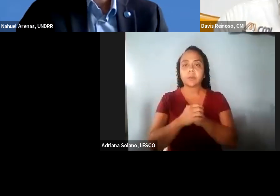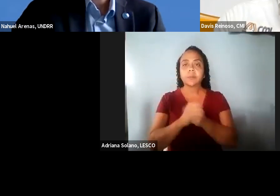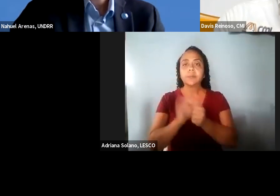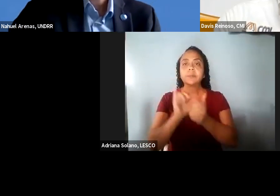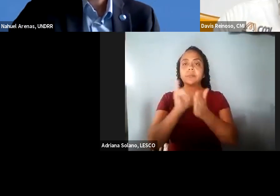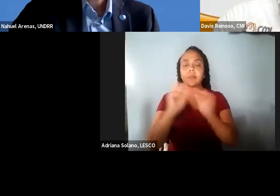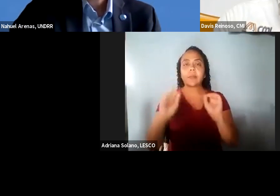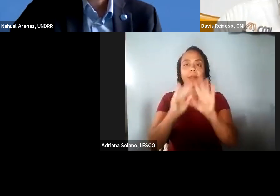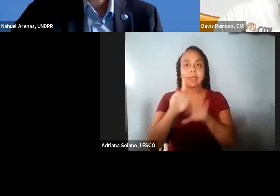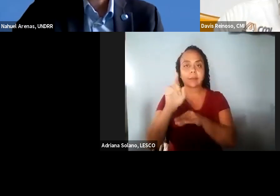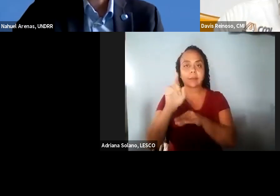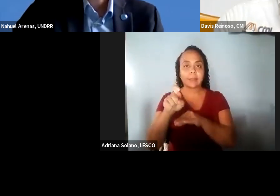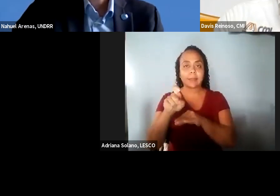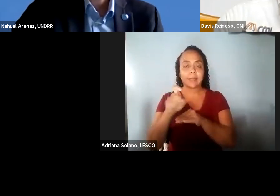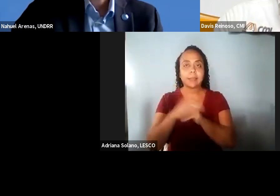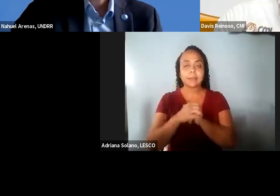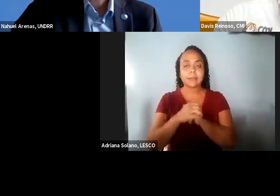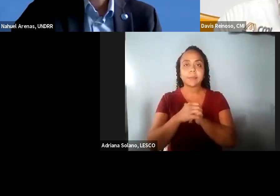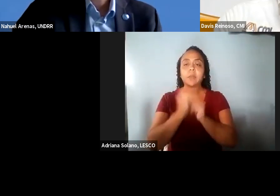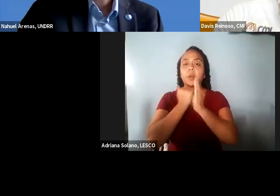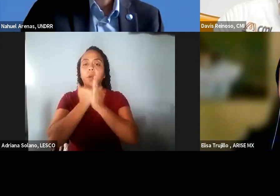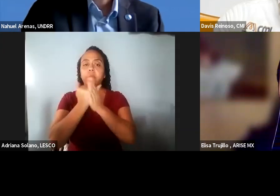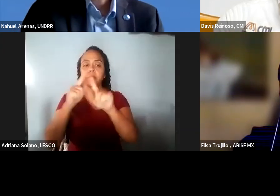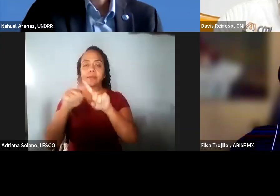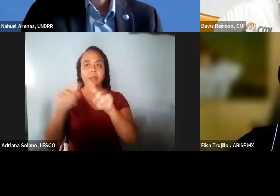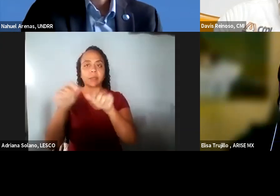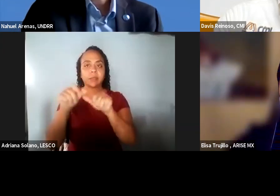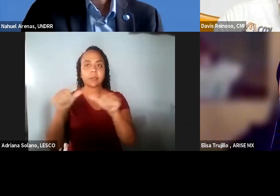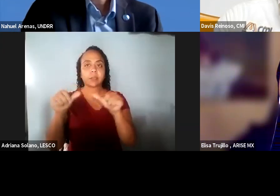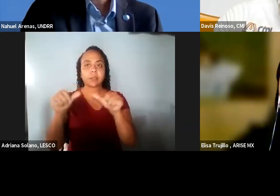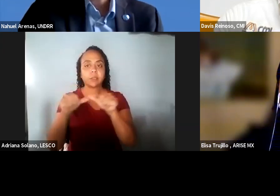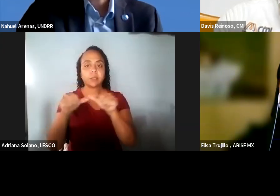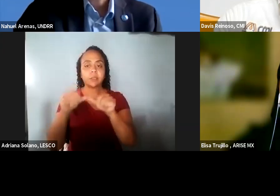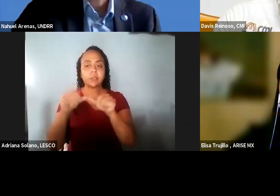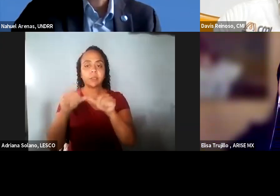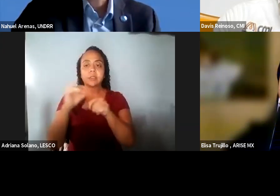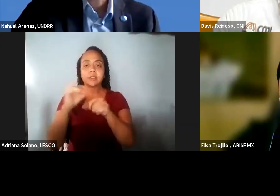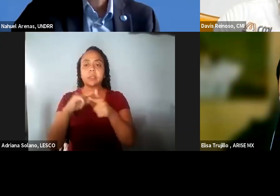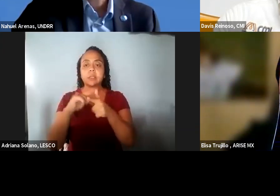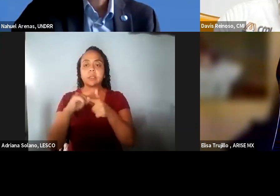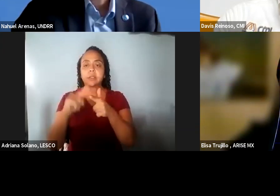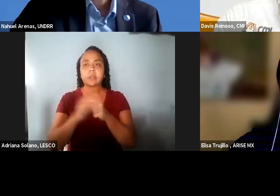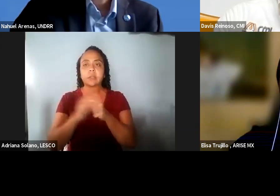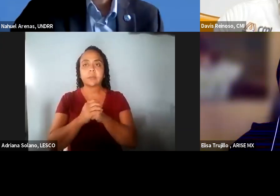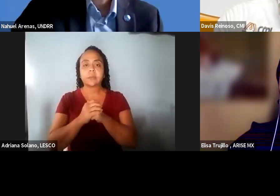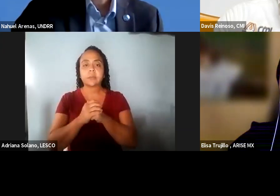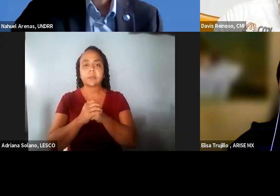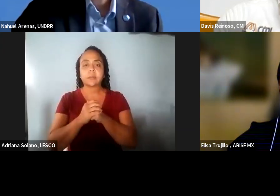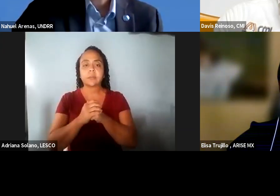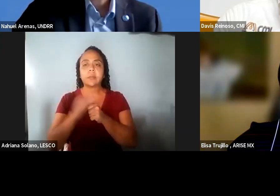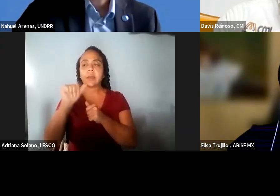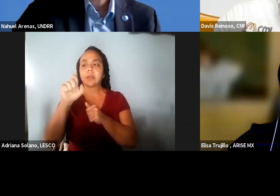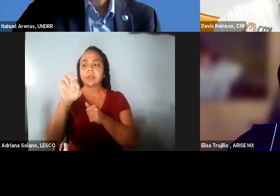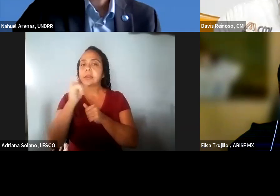necesidad de una colaboración multisectorial entonces que está que está alexander a ver si nos puedes compartir un poco